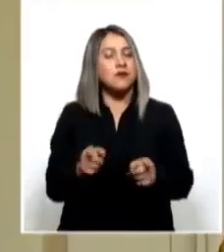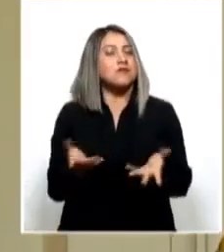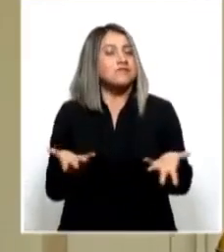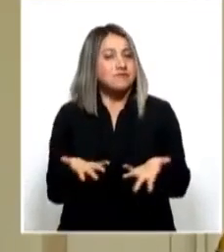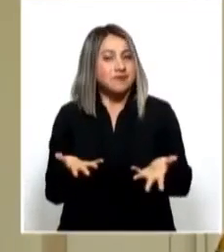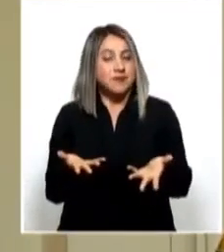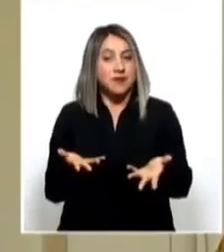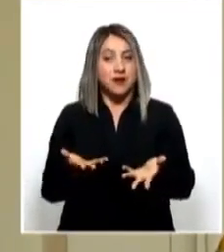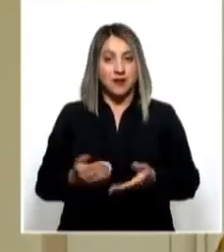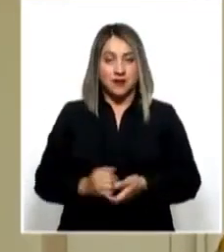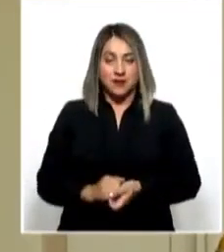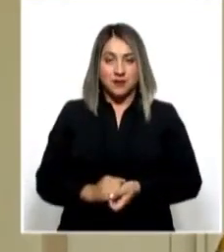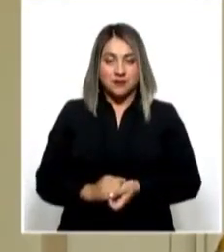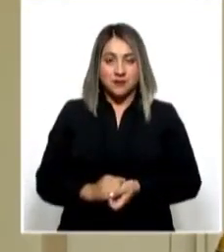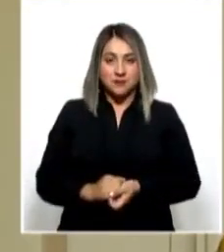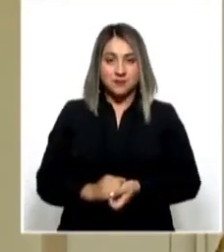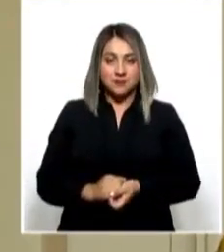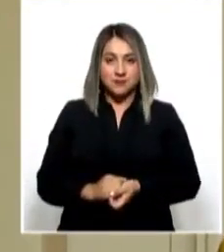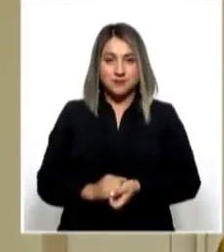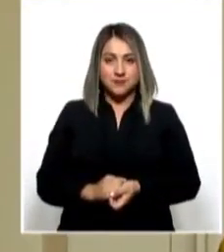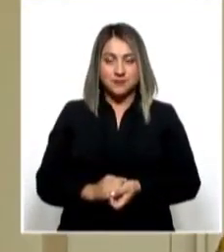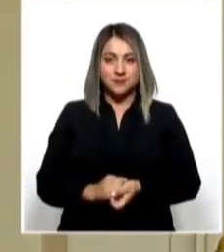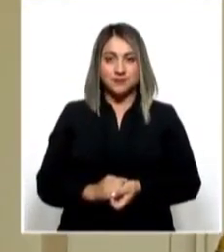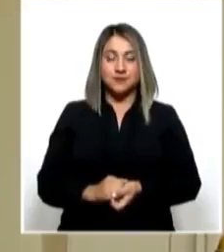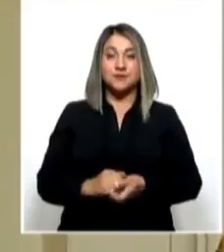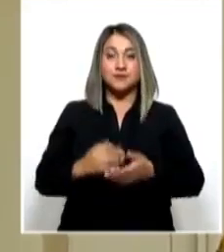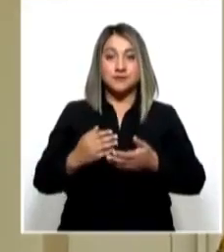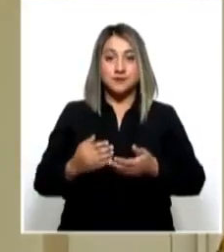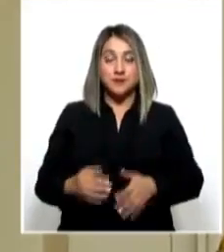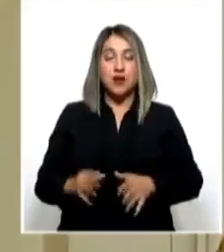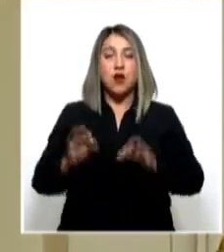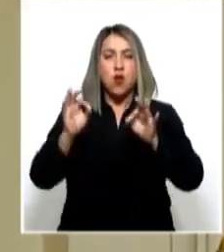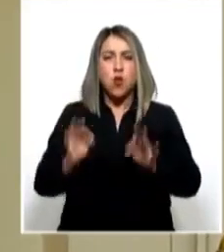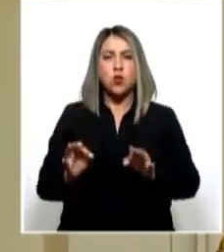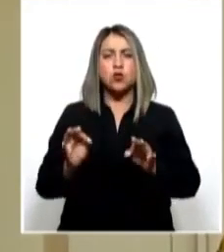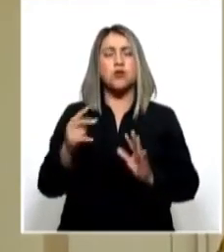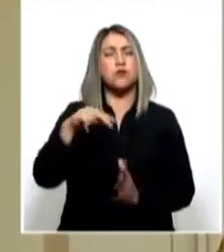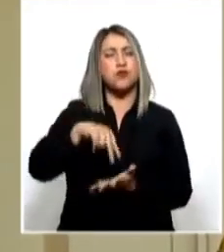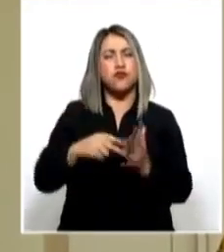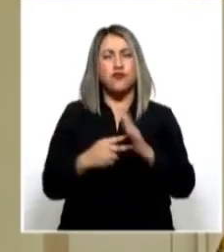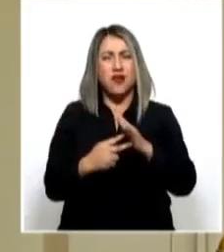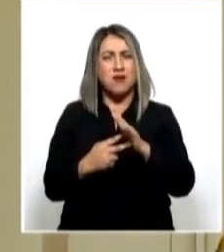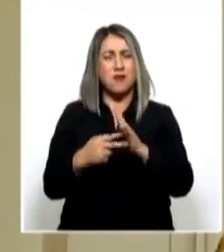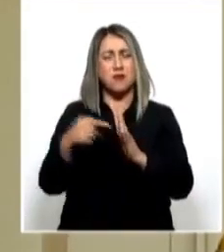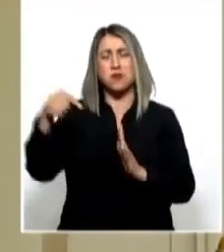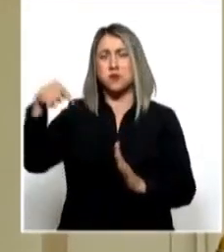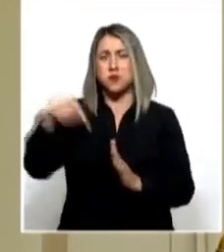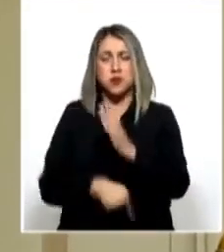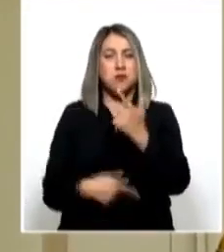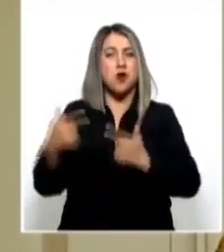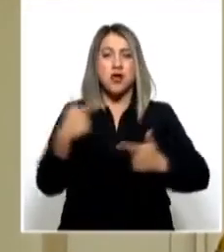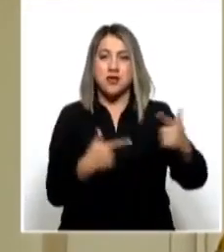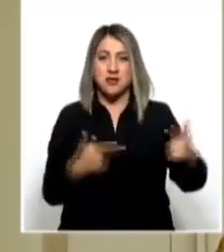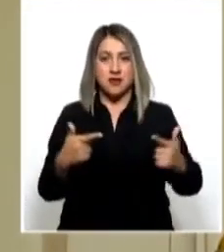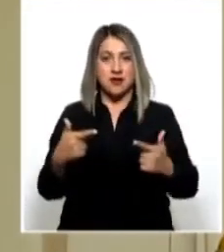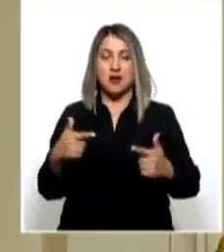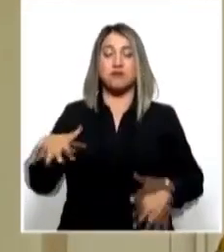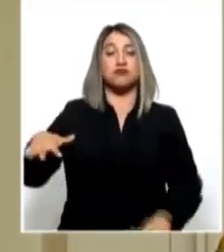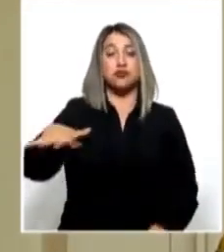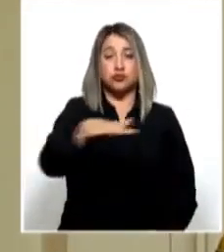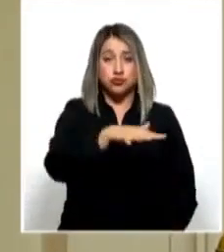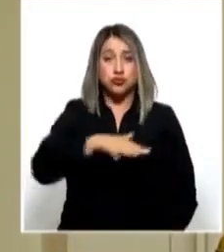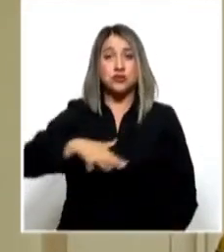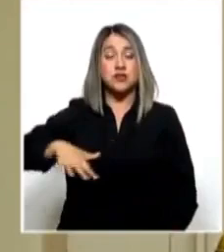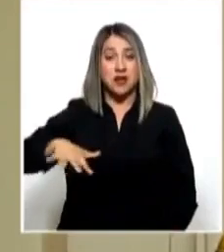que en el momento de la crisis más profunda, política, institucional, social, que ha